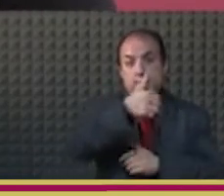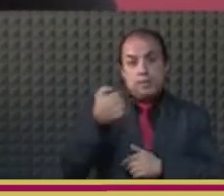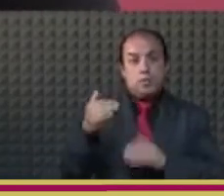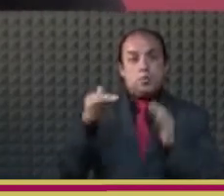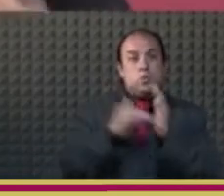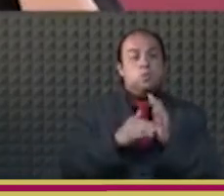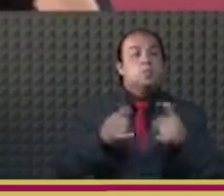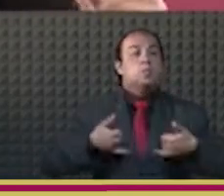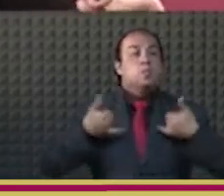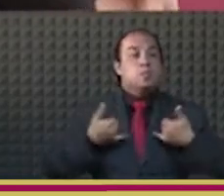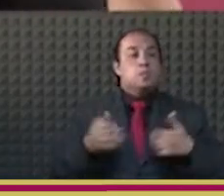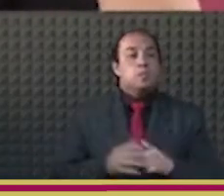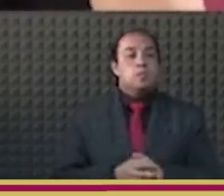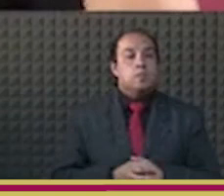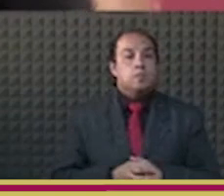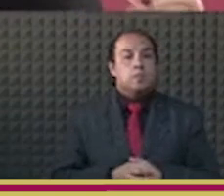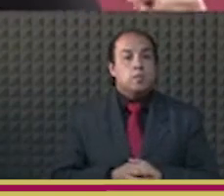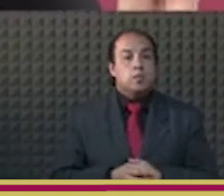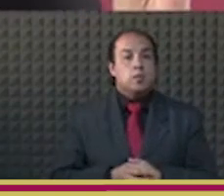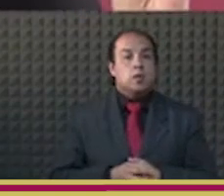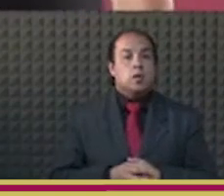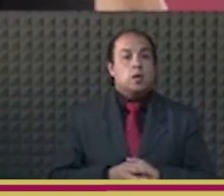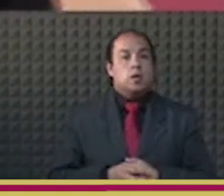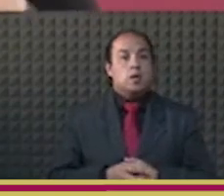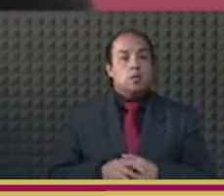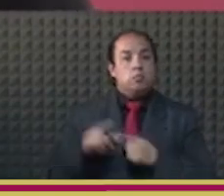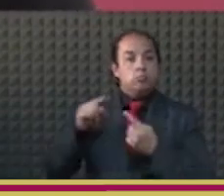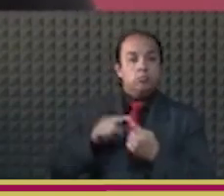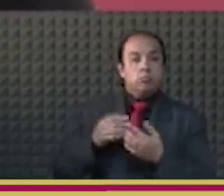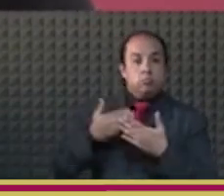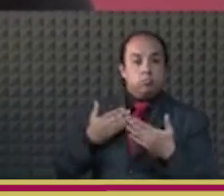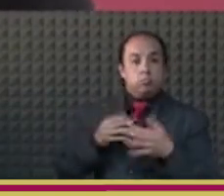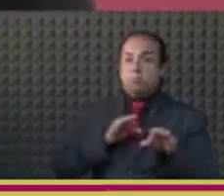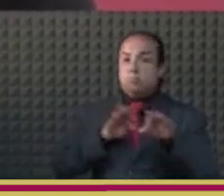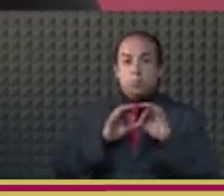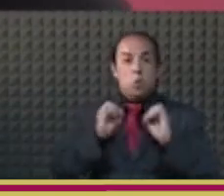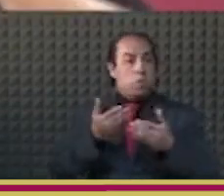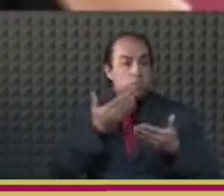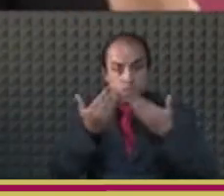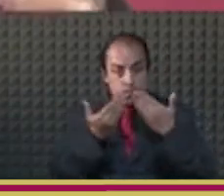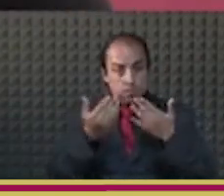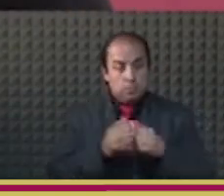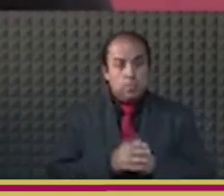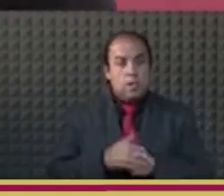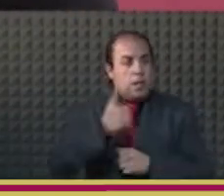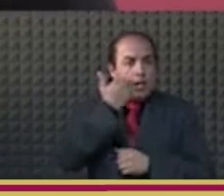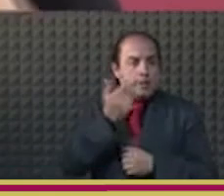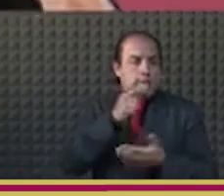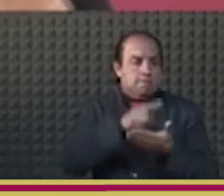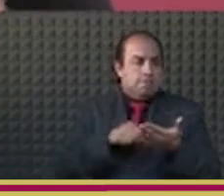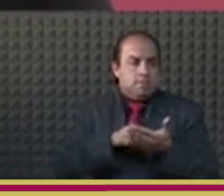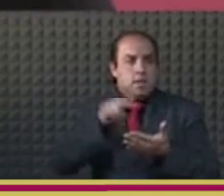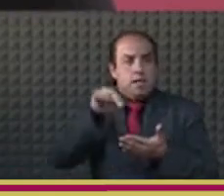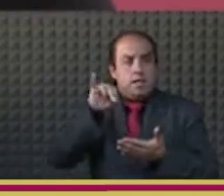2,600,000 jóvenes que en un momento se encontraban sin trabajo y sin estudios. Los que quisieron tachar